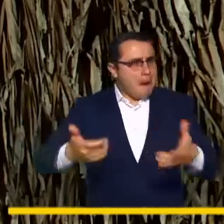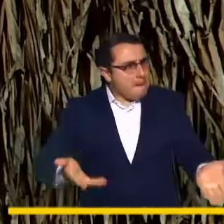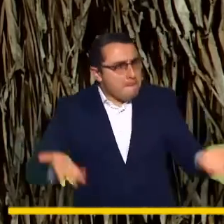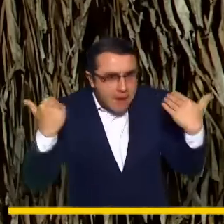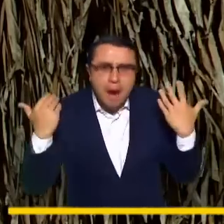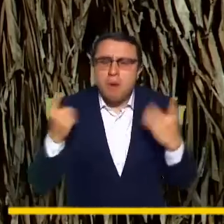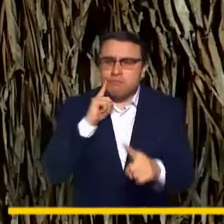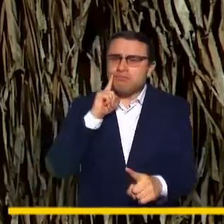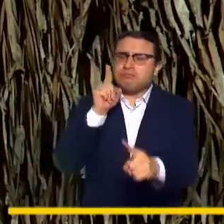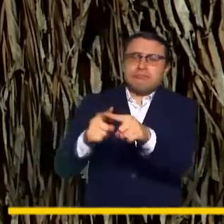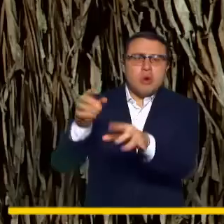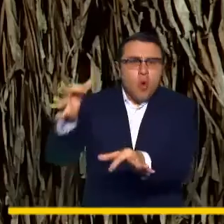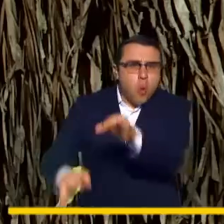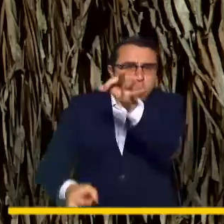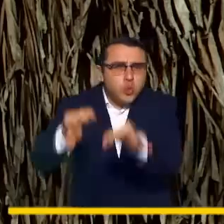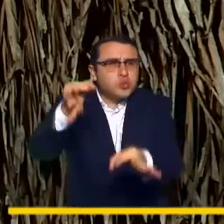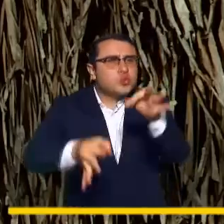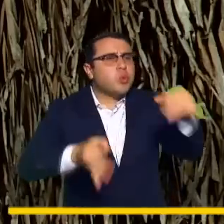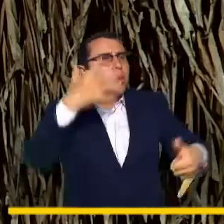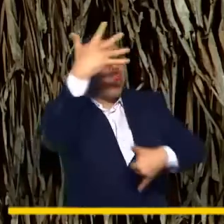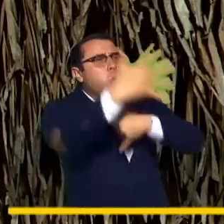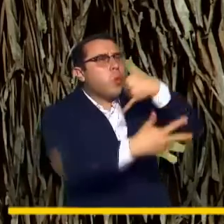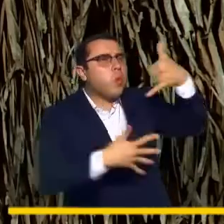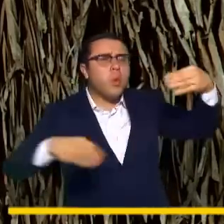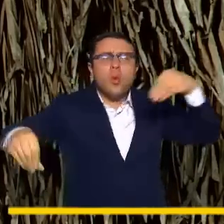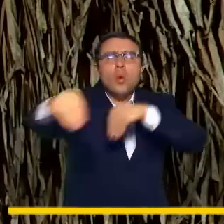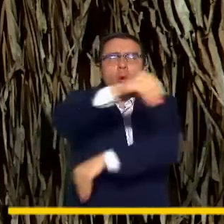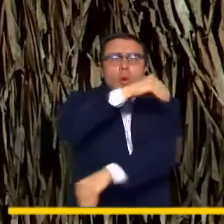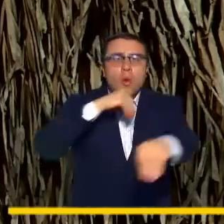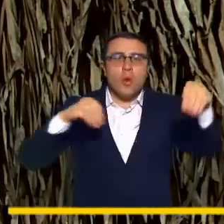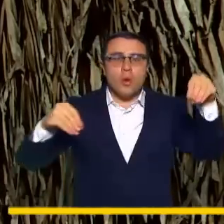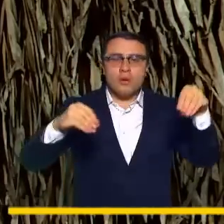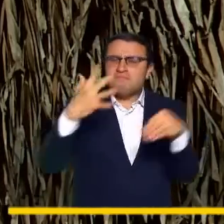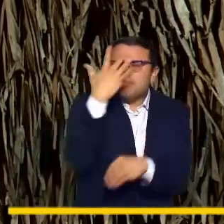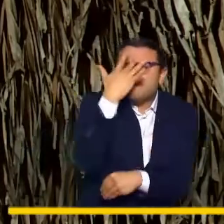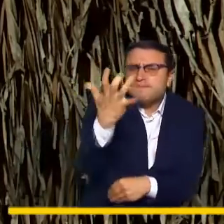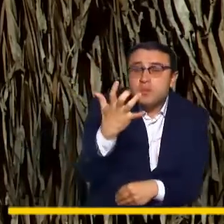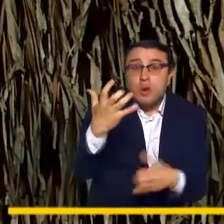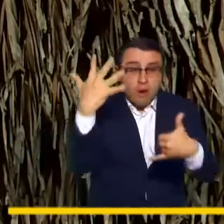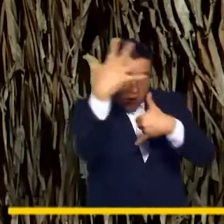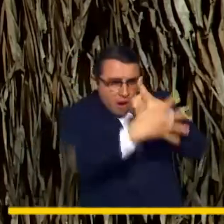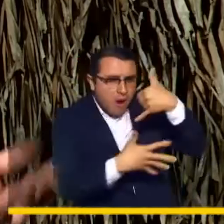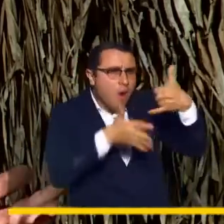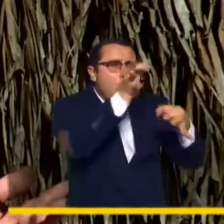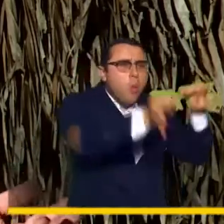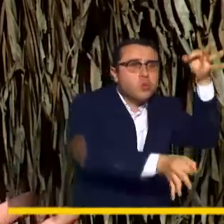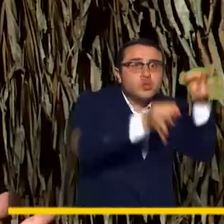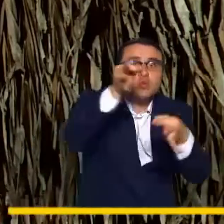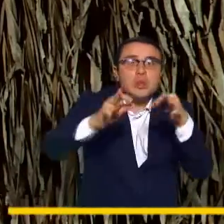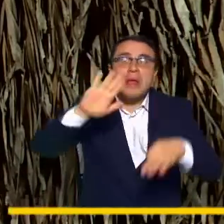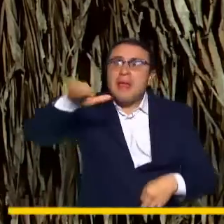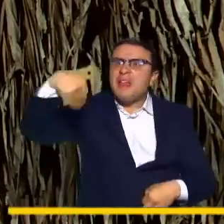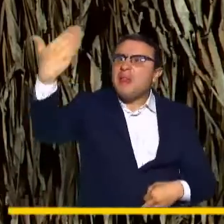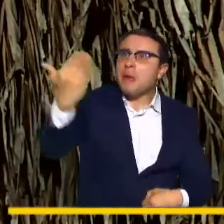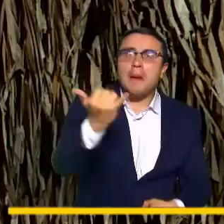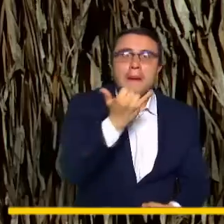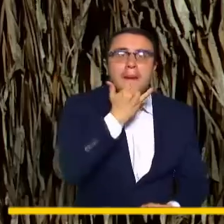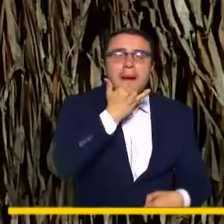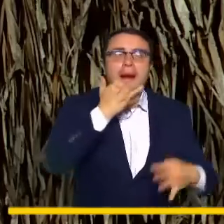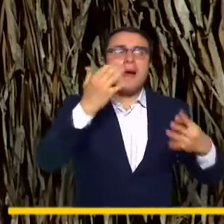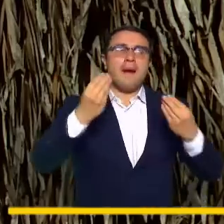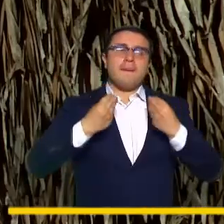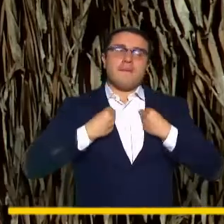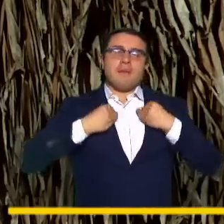pueda haber justicia en la tierra colombiana. Porque al haber justicia en la tierra colombiana habrá paz.